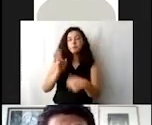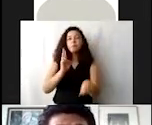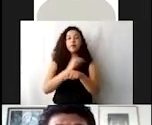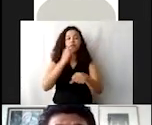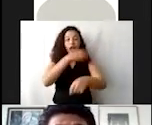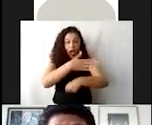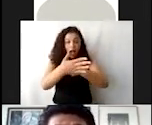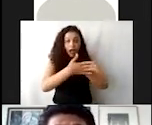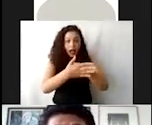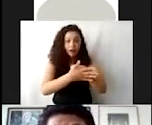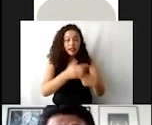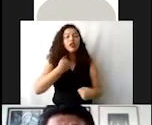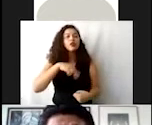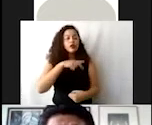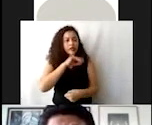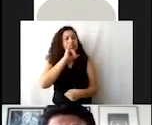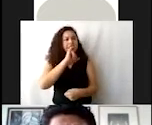sí estamos localizados, ¿no?